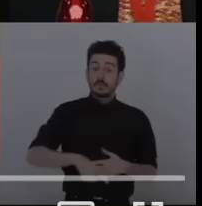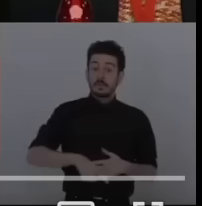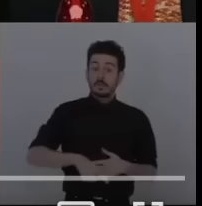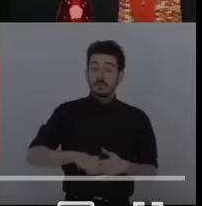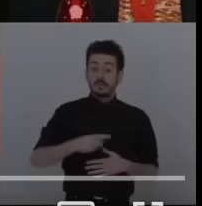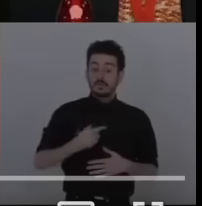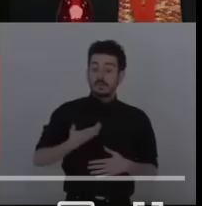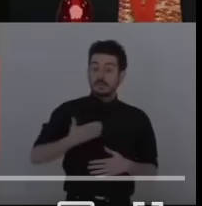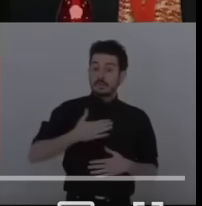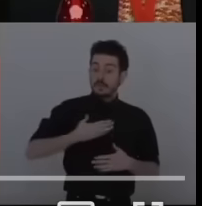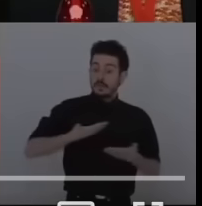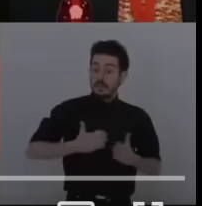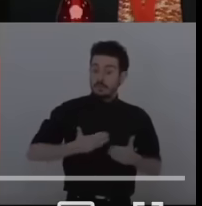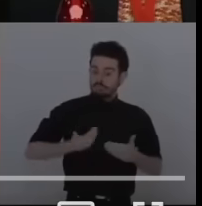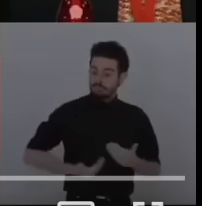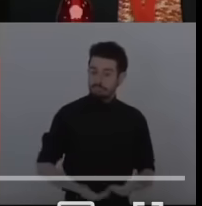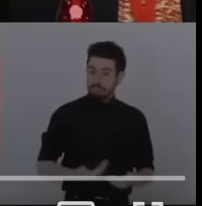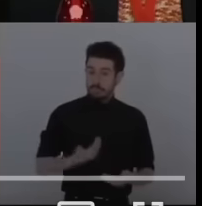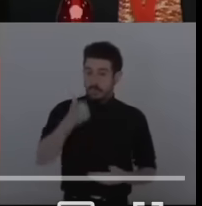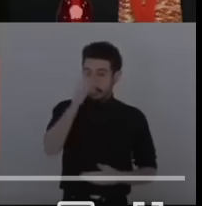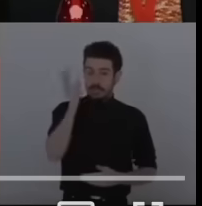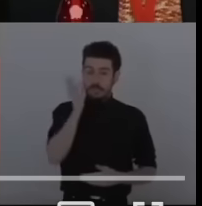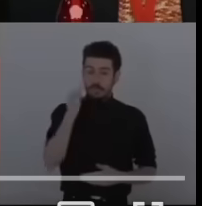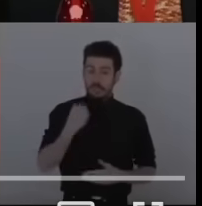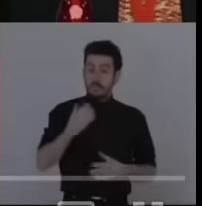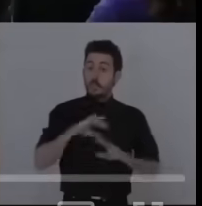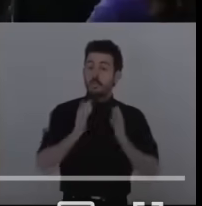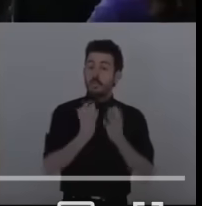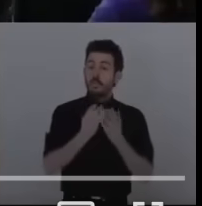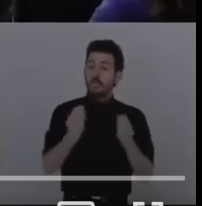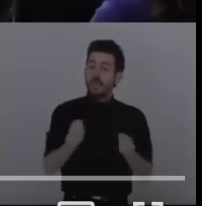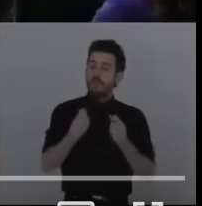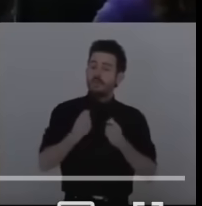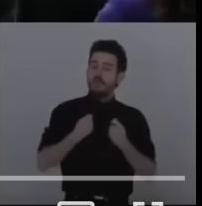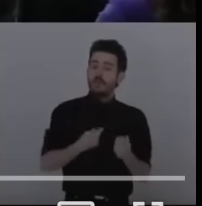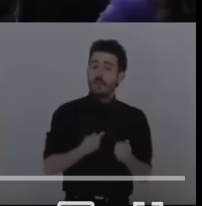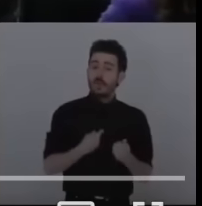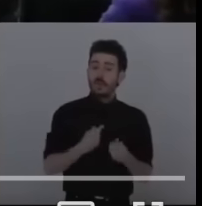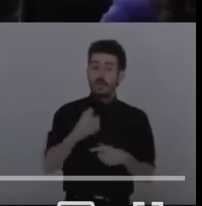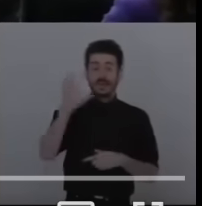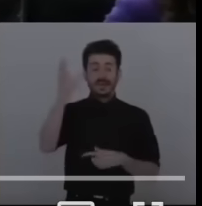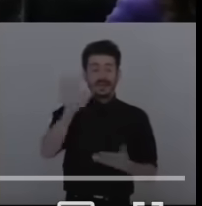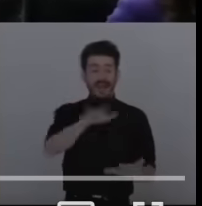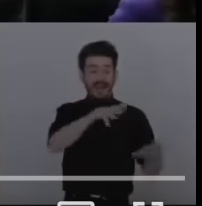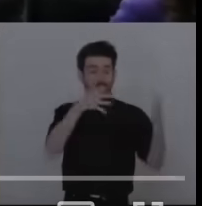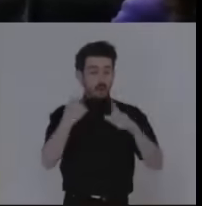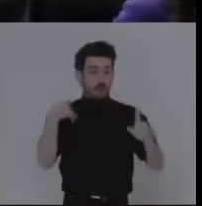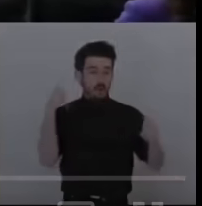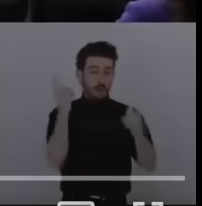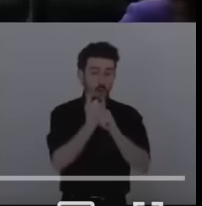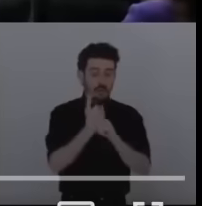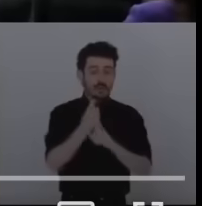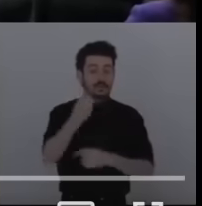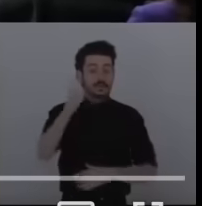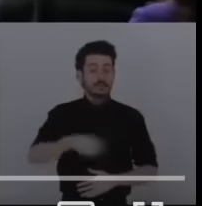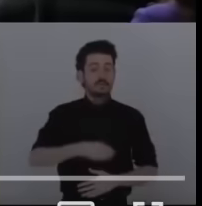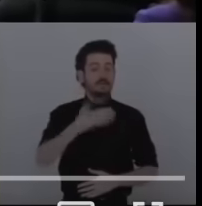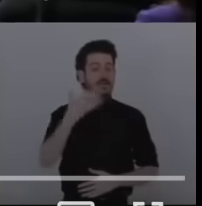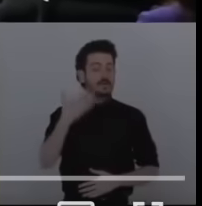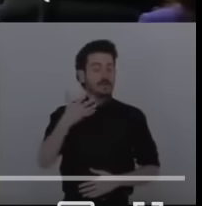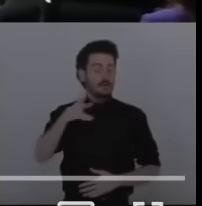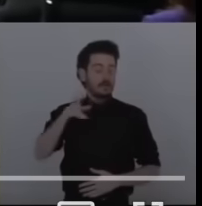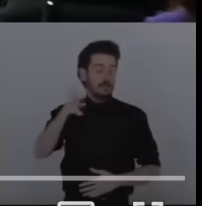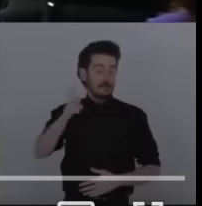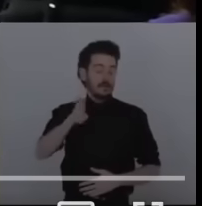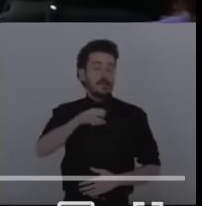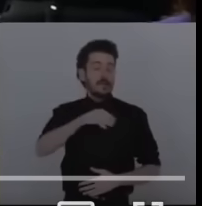mundo peor. Combatiendo el cambio climático. El cambio climático. ¿Merece la pena defender la dignidad de un país y su